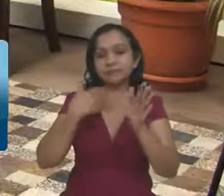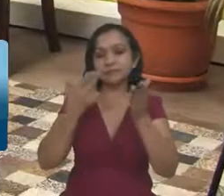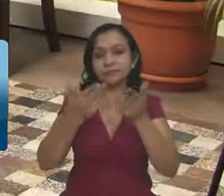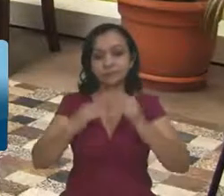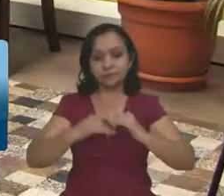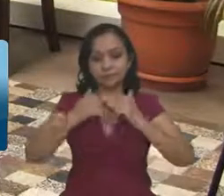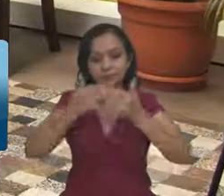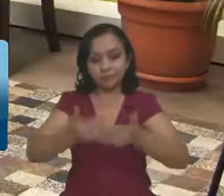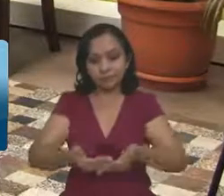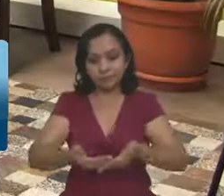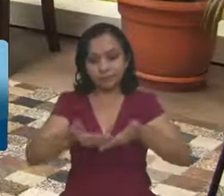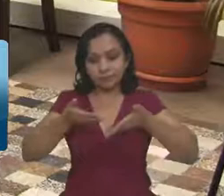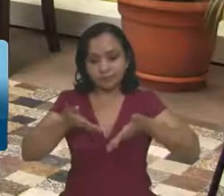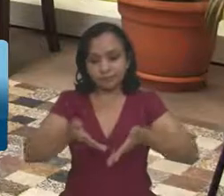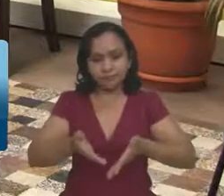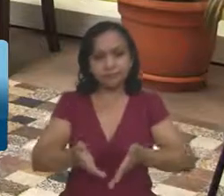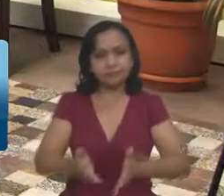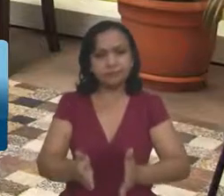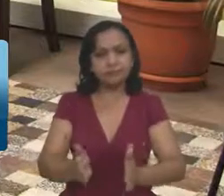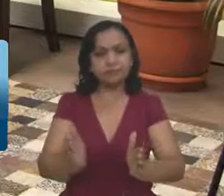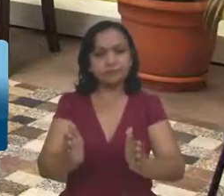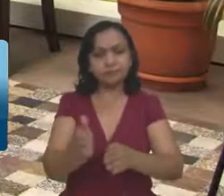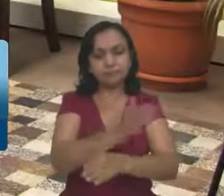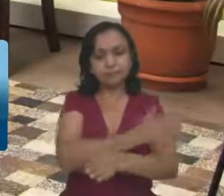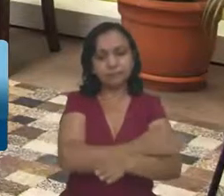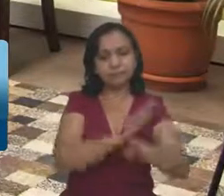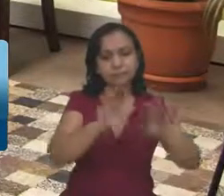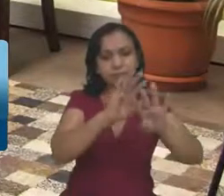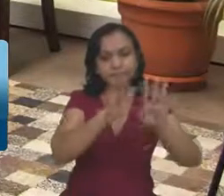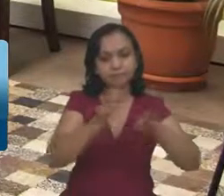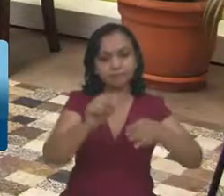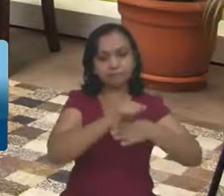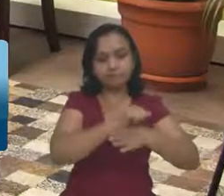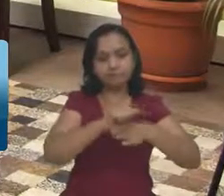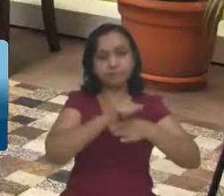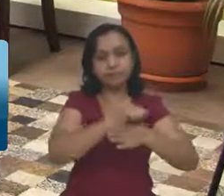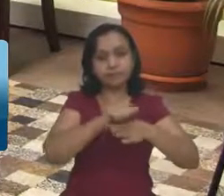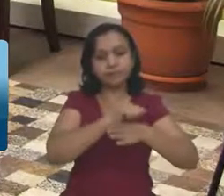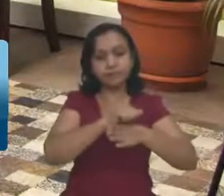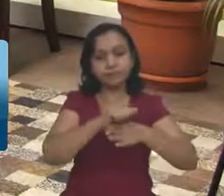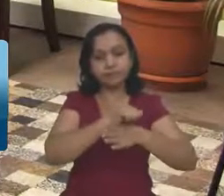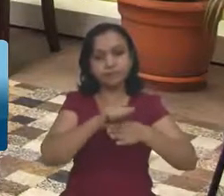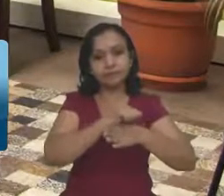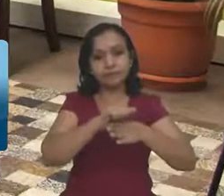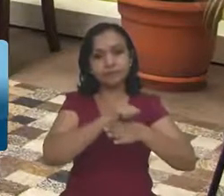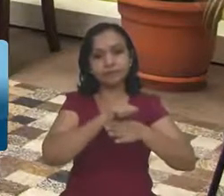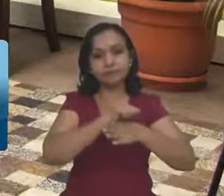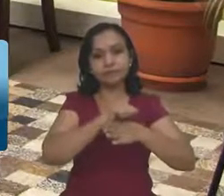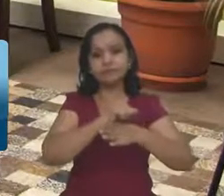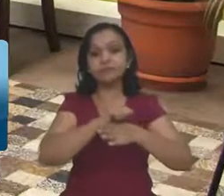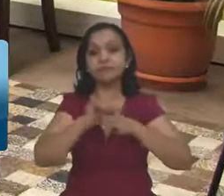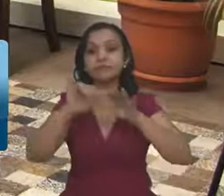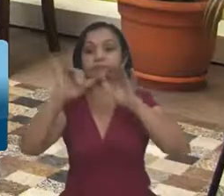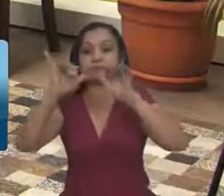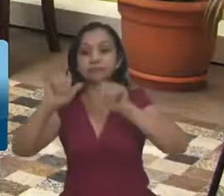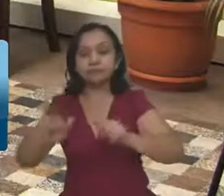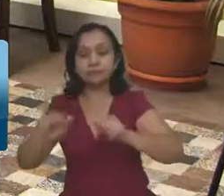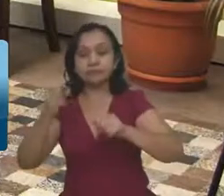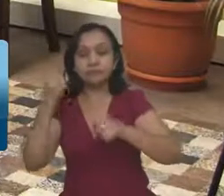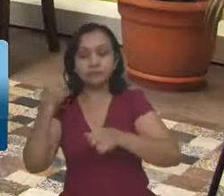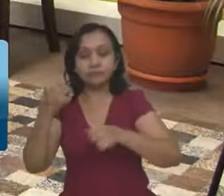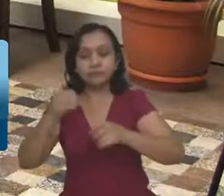parto psicoprofiláctico, que ayuda a preparar a la mujer al parto, y eso también ayuda a tener, que tenga